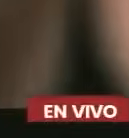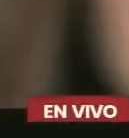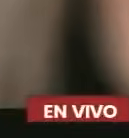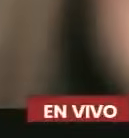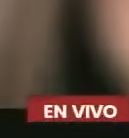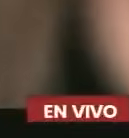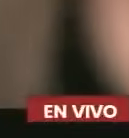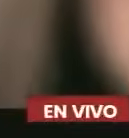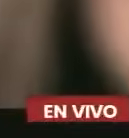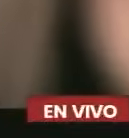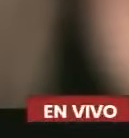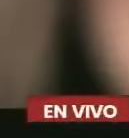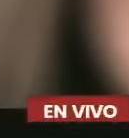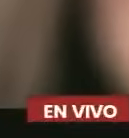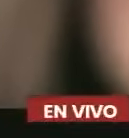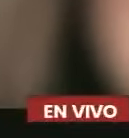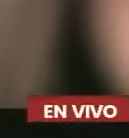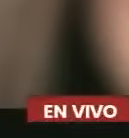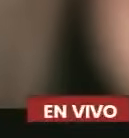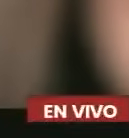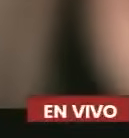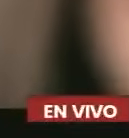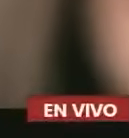venezolano. Después tenemos